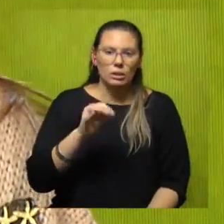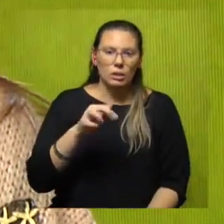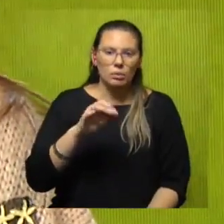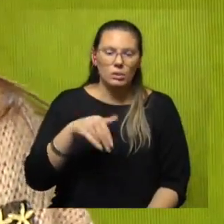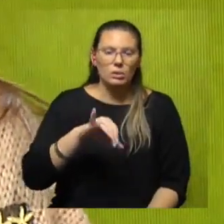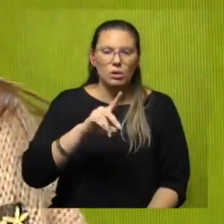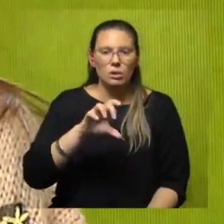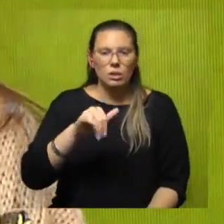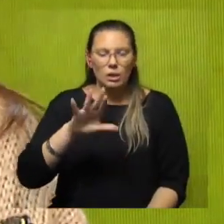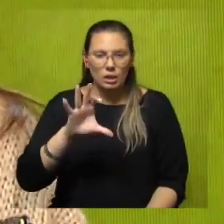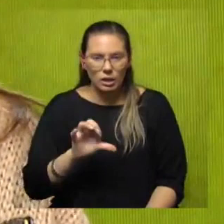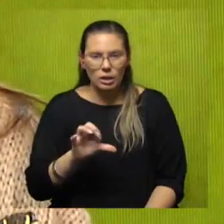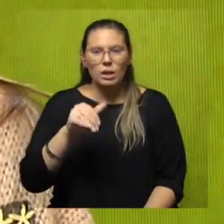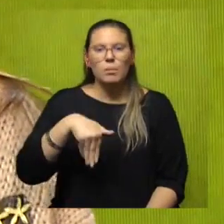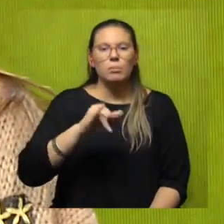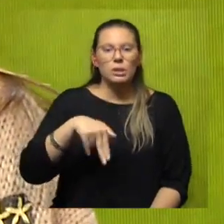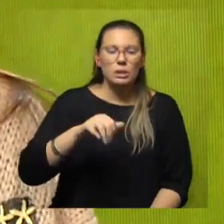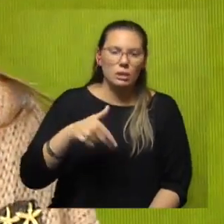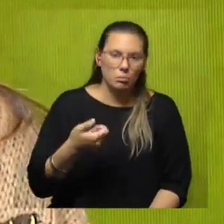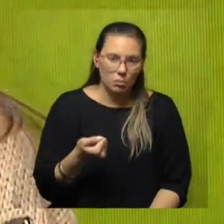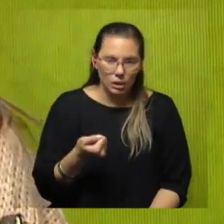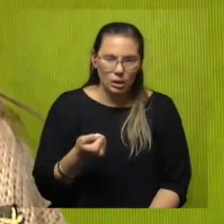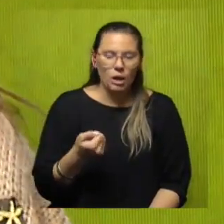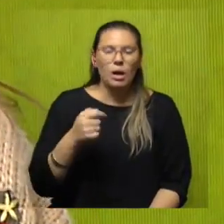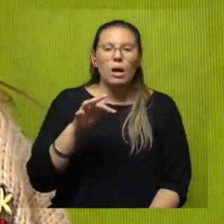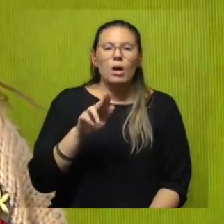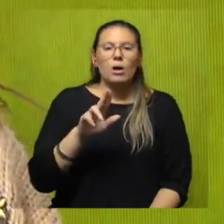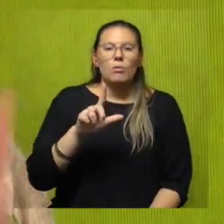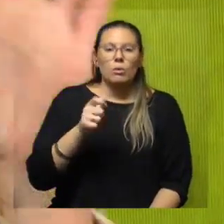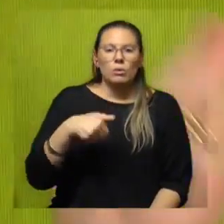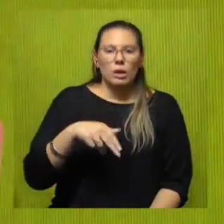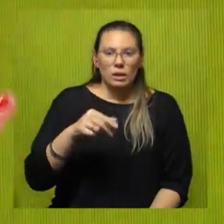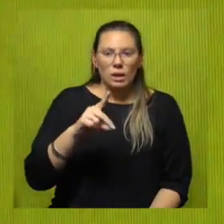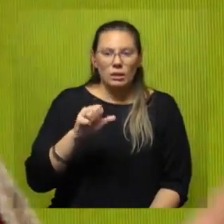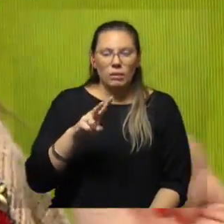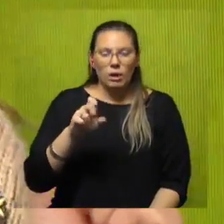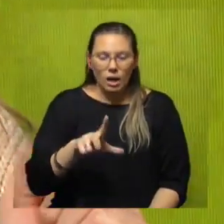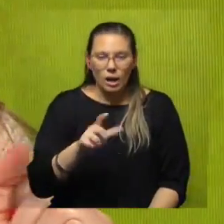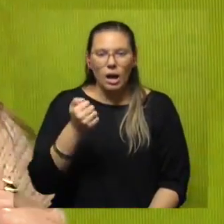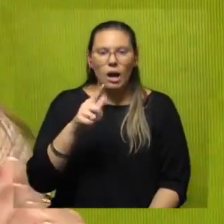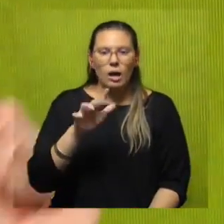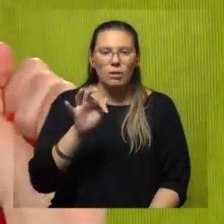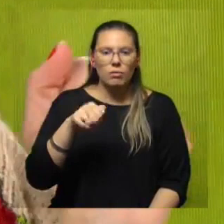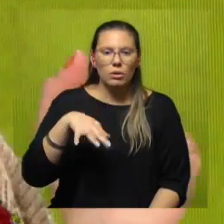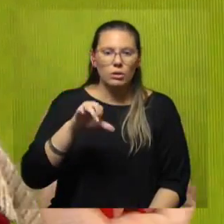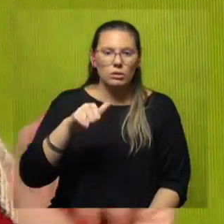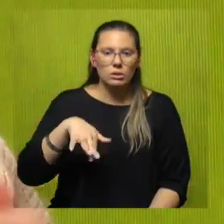Denis, Mágica Soul, Mínima, Fulana de Val. ¿Alfonsina? Alfonsina, gracias,